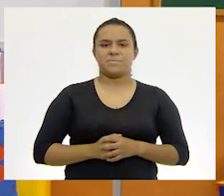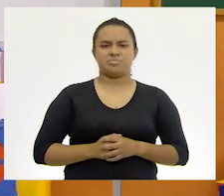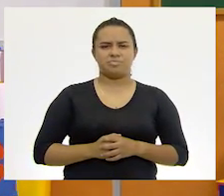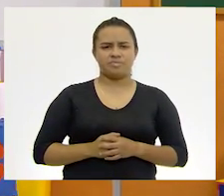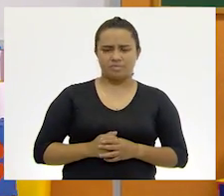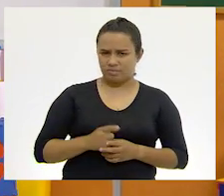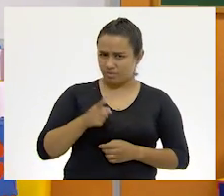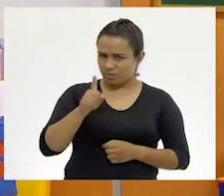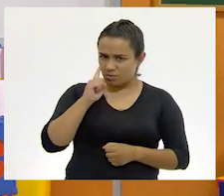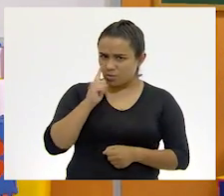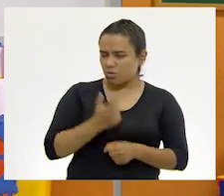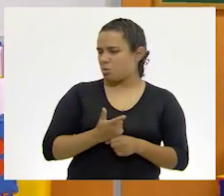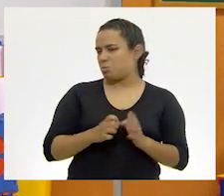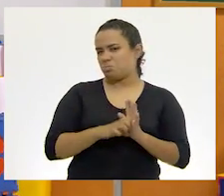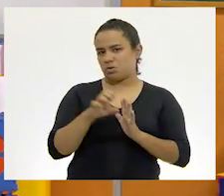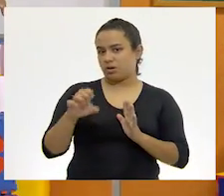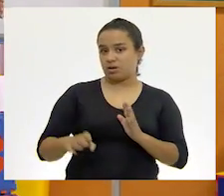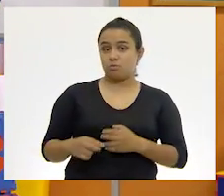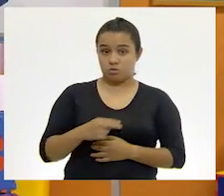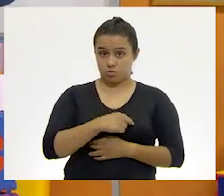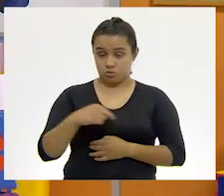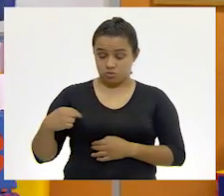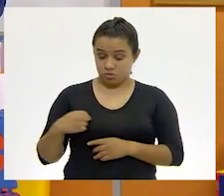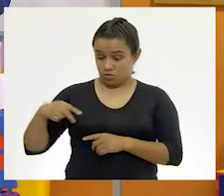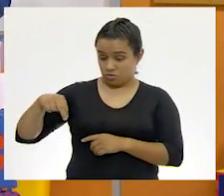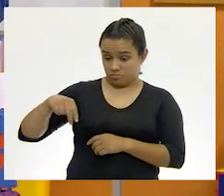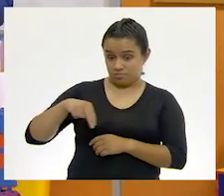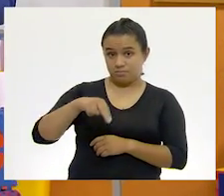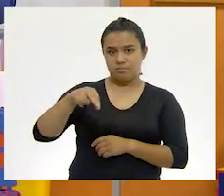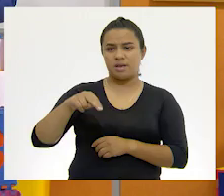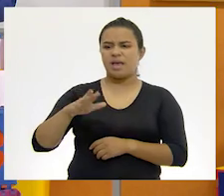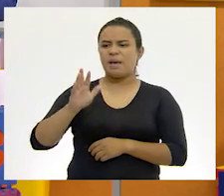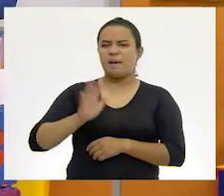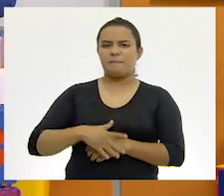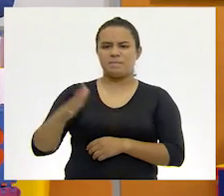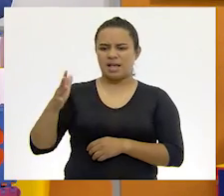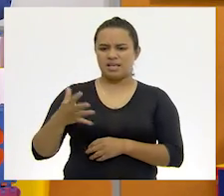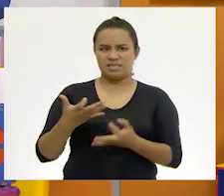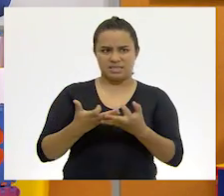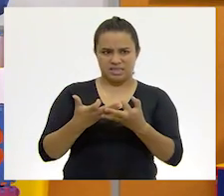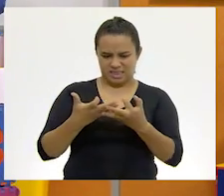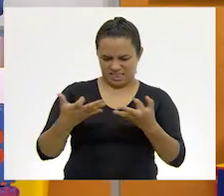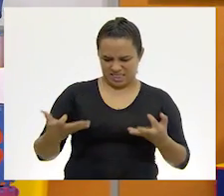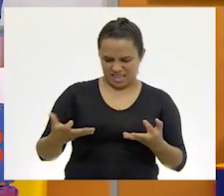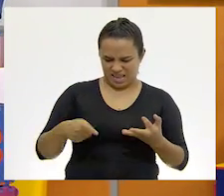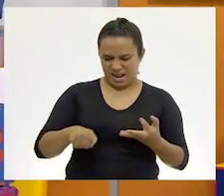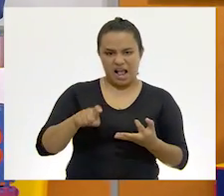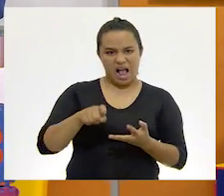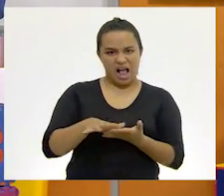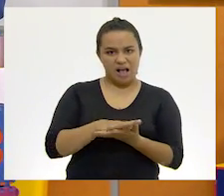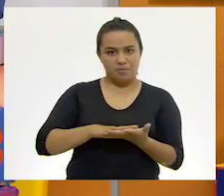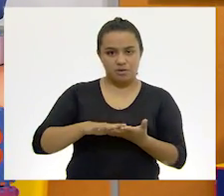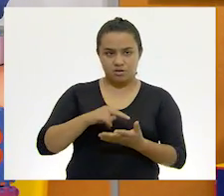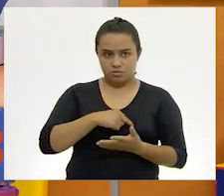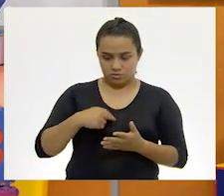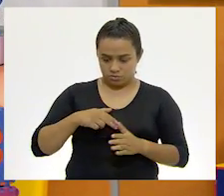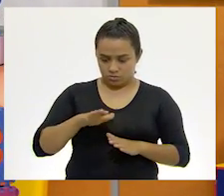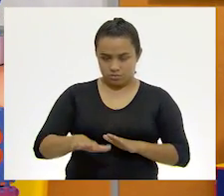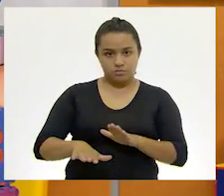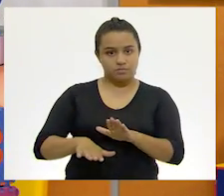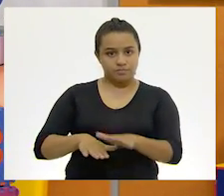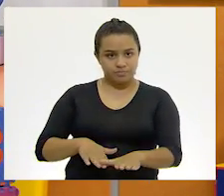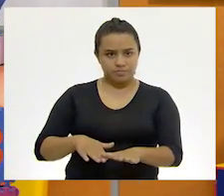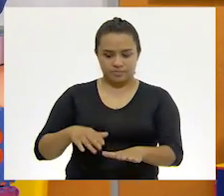¿Te habrás dado cuenta, por ejemplo, que cuando nosotros caminamos, sobre todo cuando hay tierra suelta, se van marcando